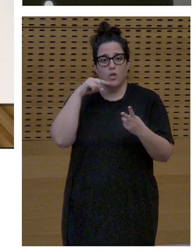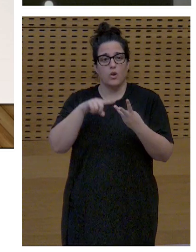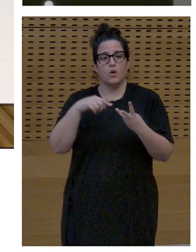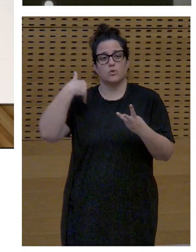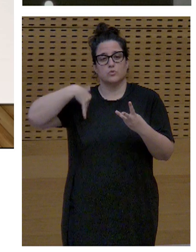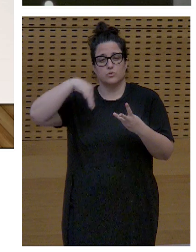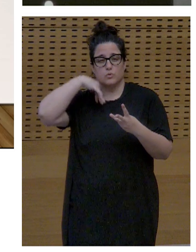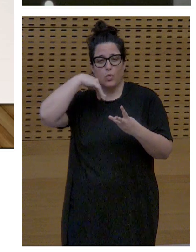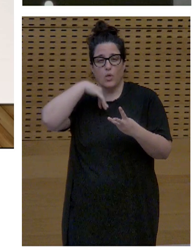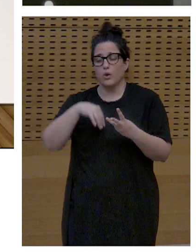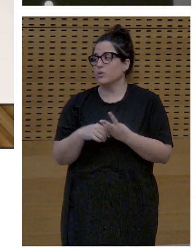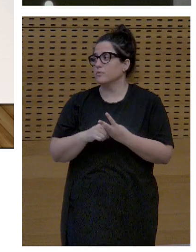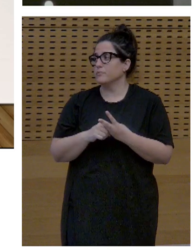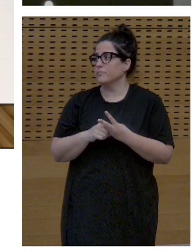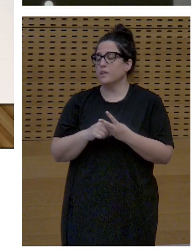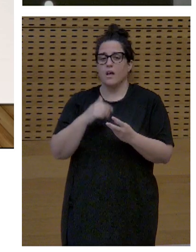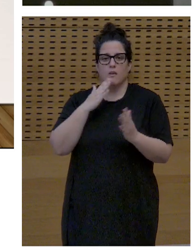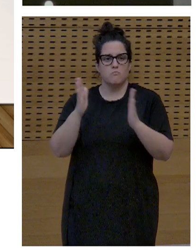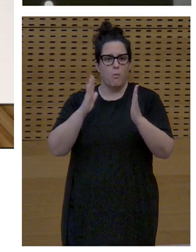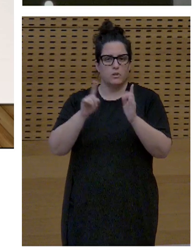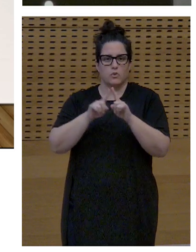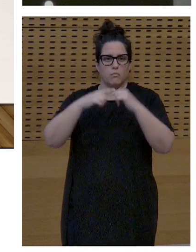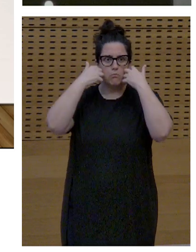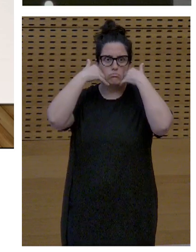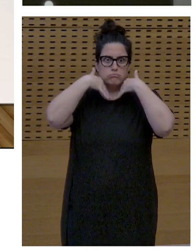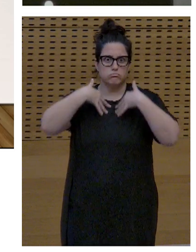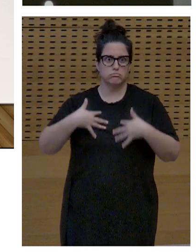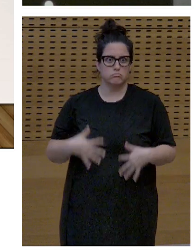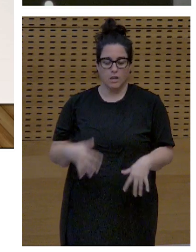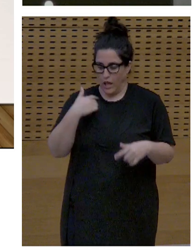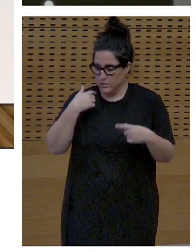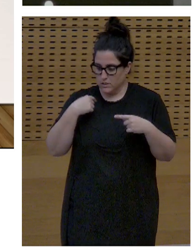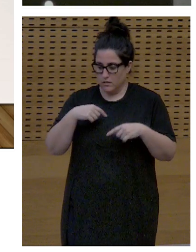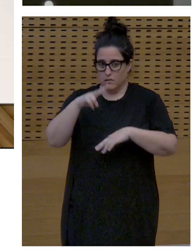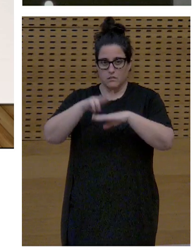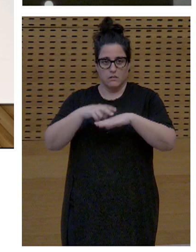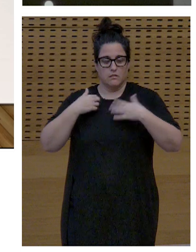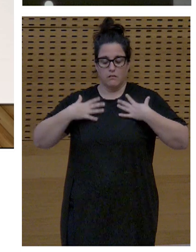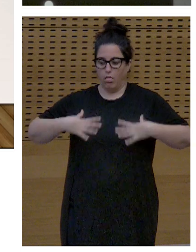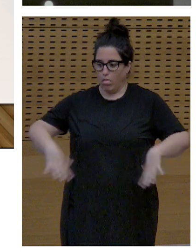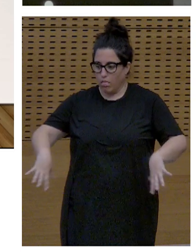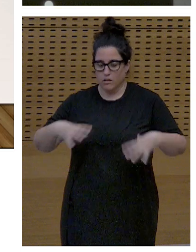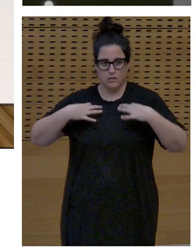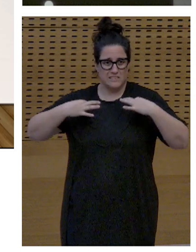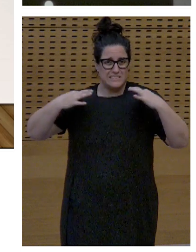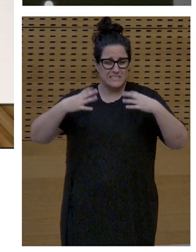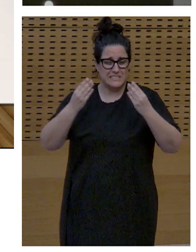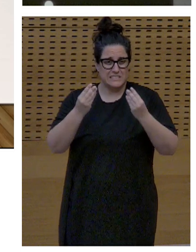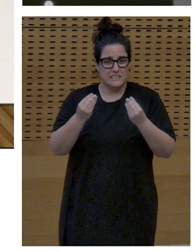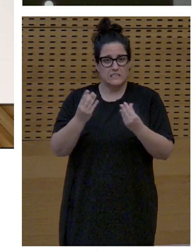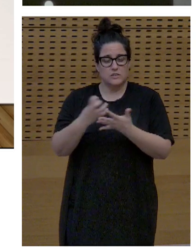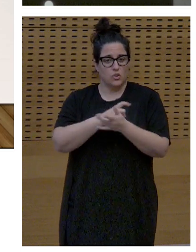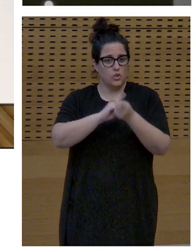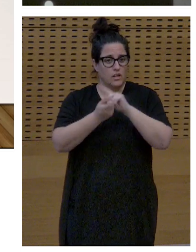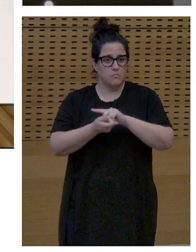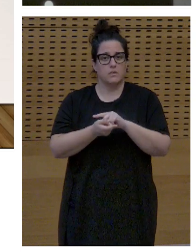sudoración, esas crisis de sudoración tan profusas que se moja toda la cama, toda la ropa y hay que cambiar todo. Los